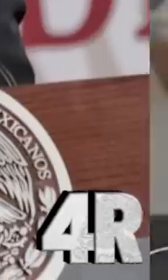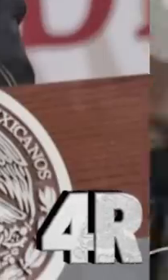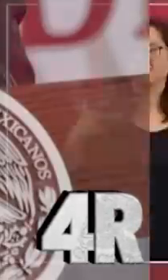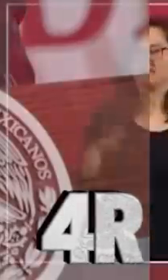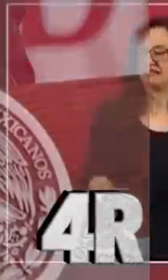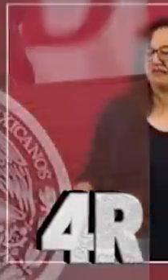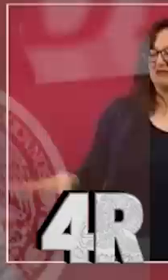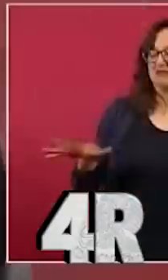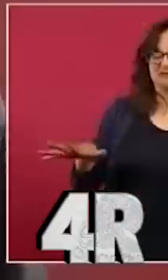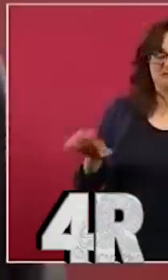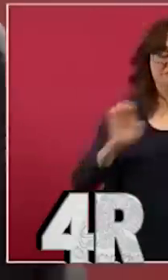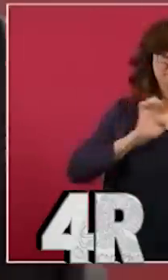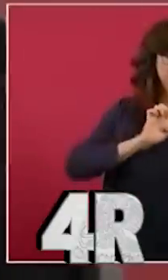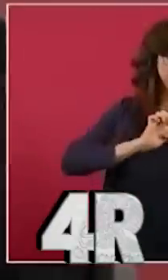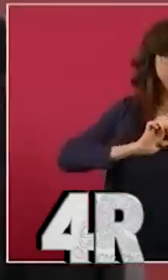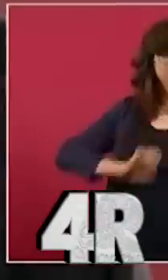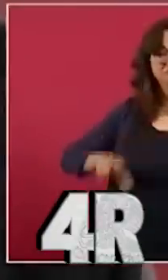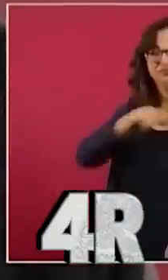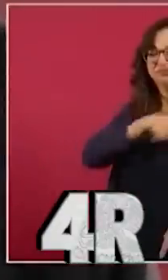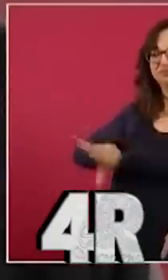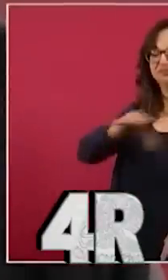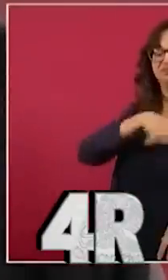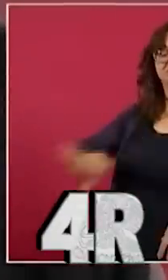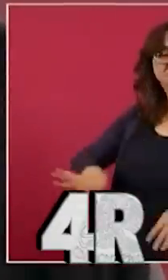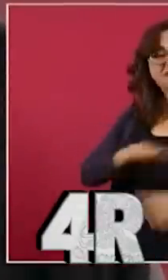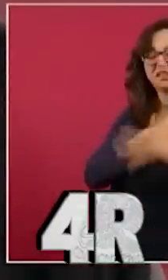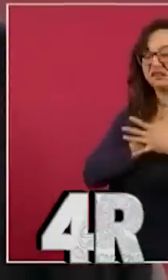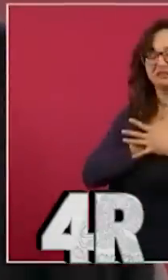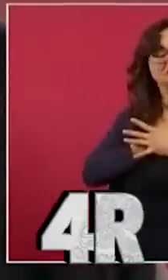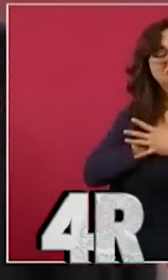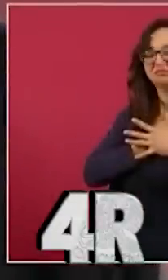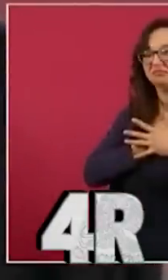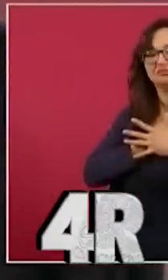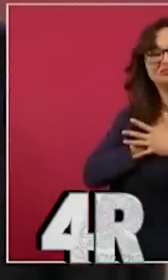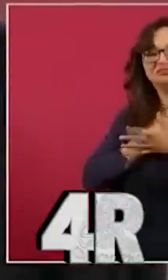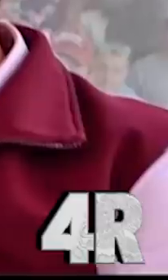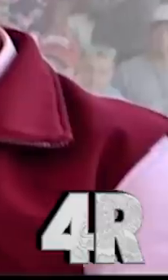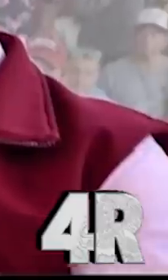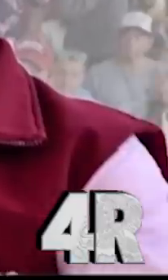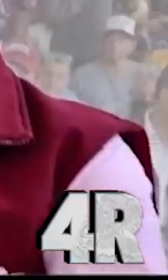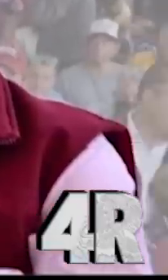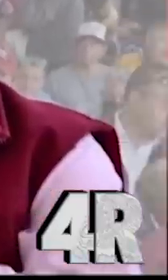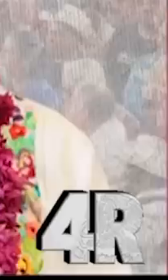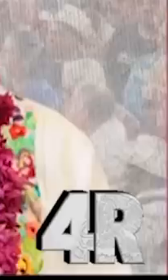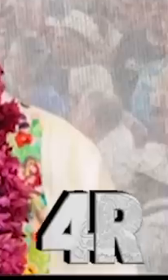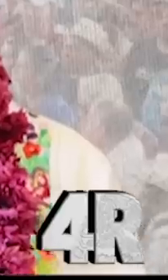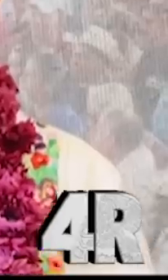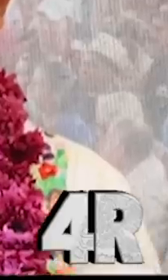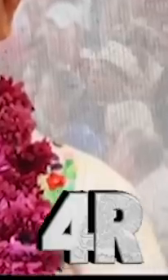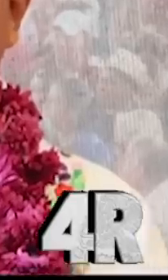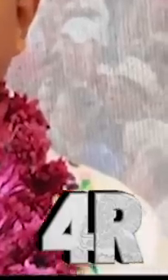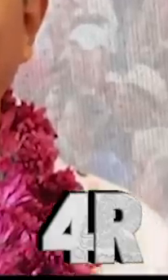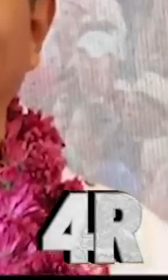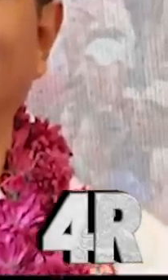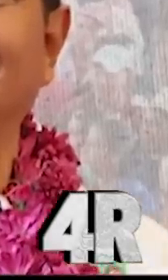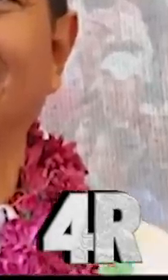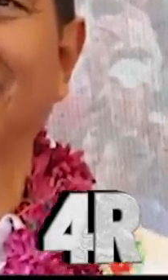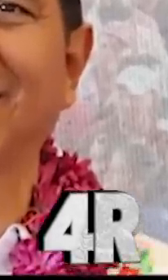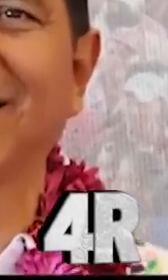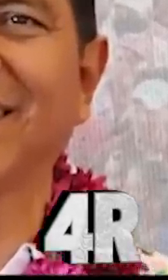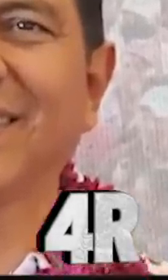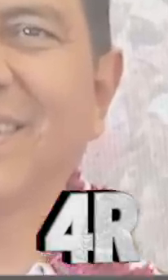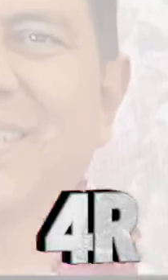electoral de todo nuestro país vamos a ver cómo es que inclusive se burla esta alianza va por méxico y de todos sus